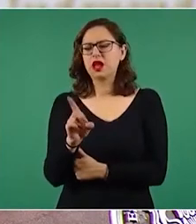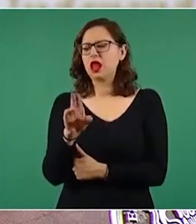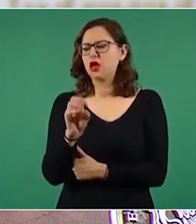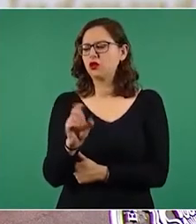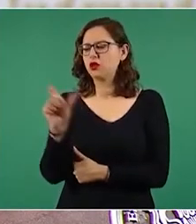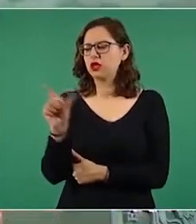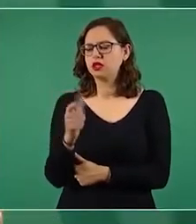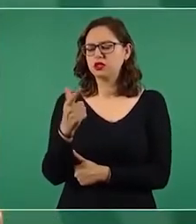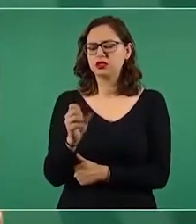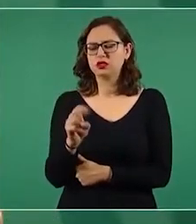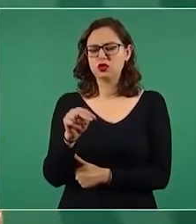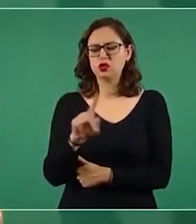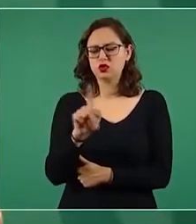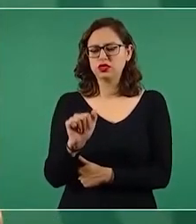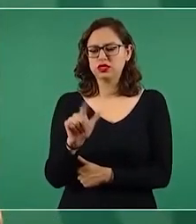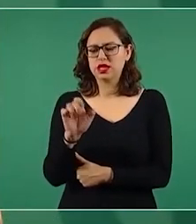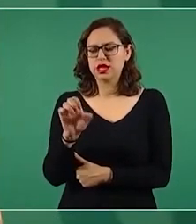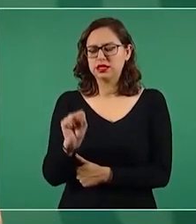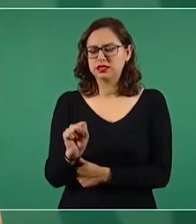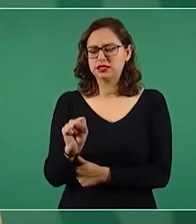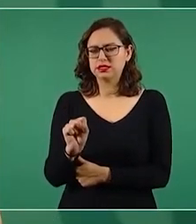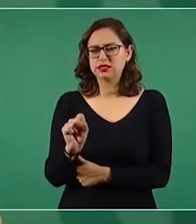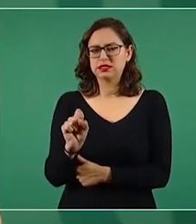Mexicanos a Favor de la Corrupción,